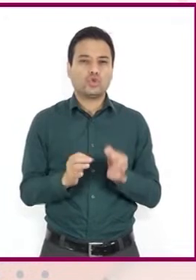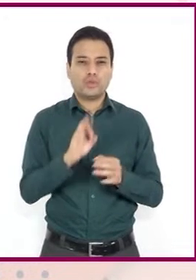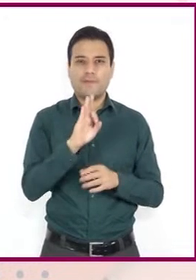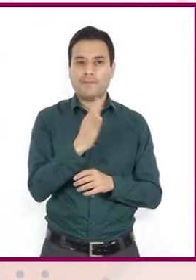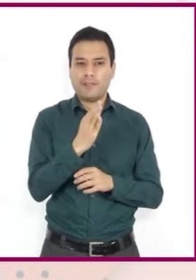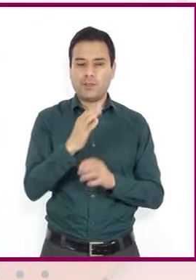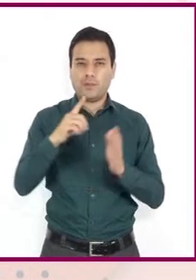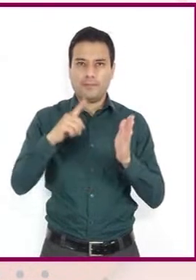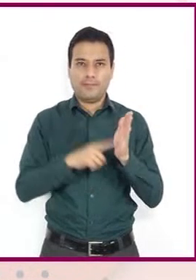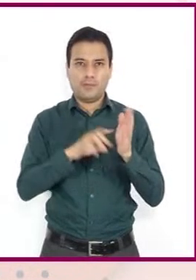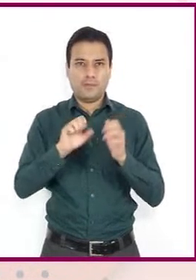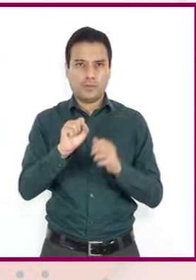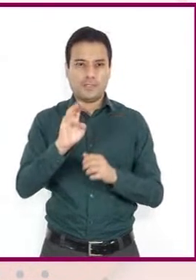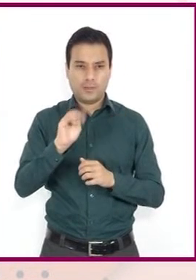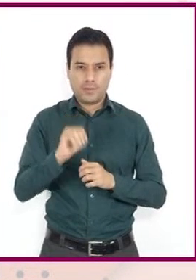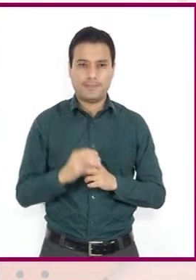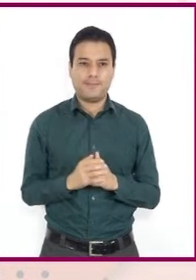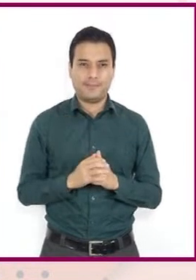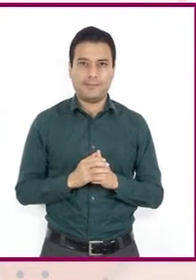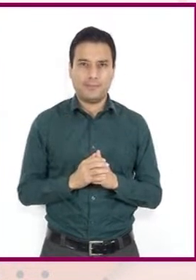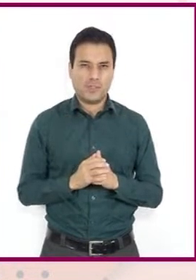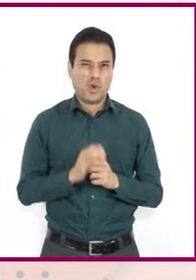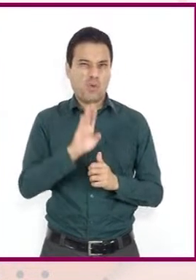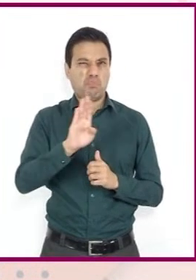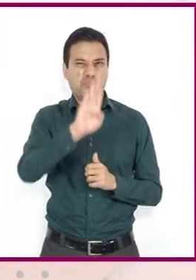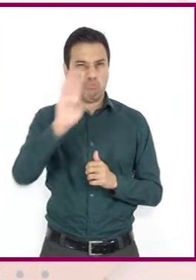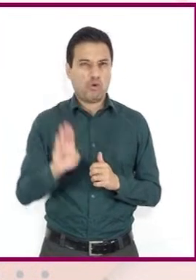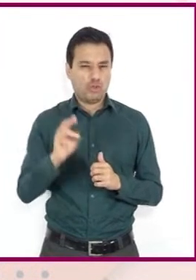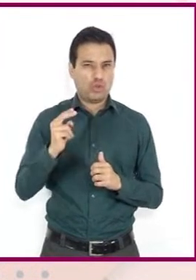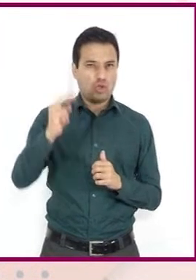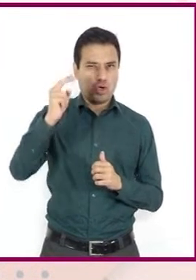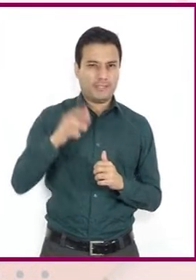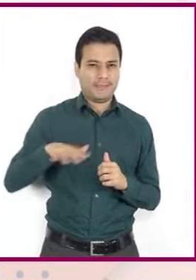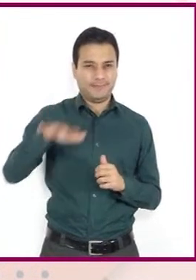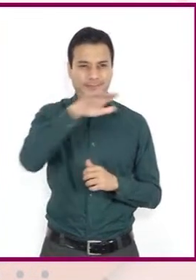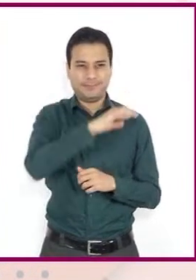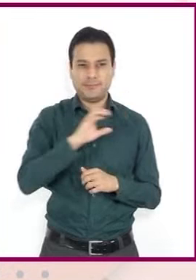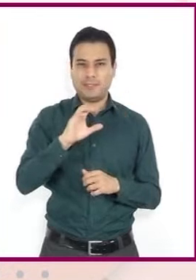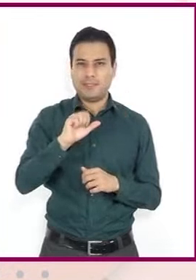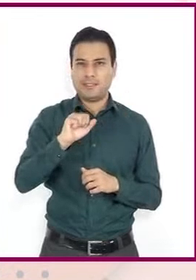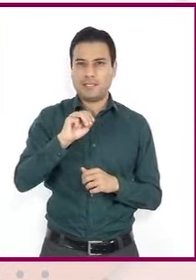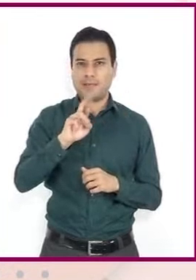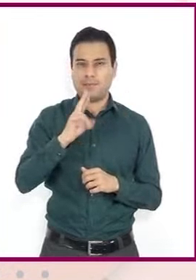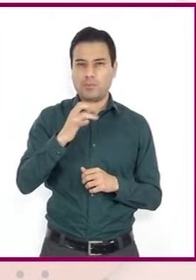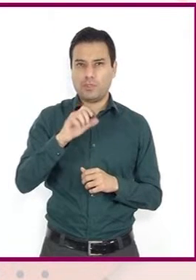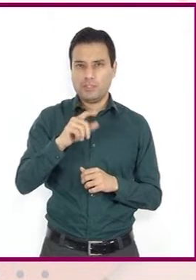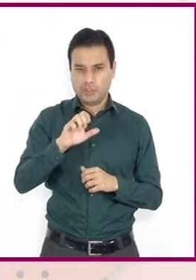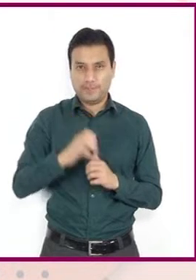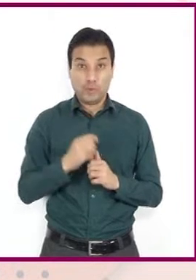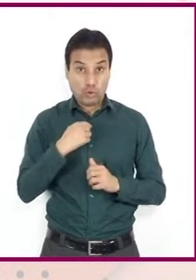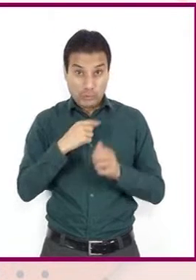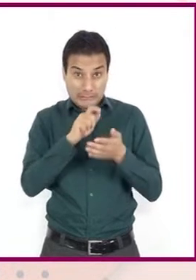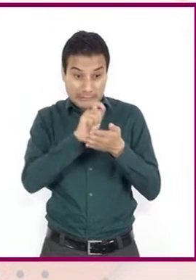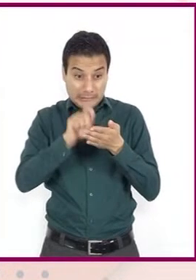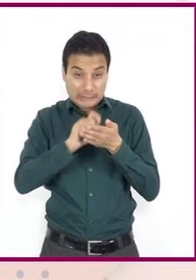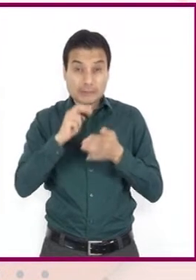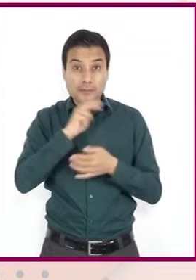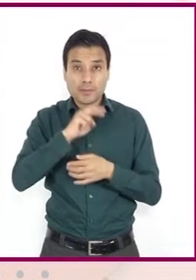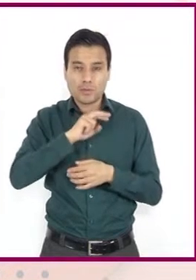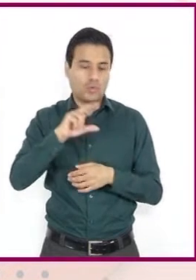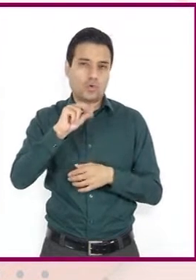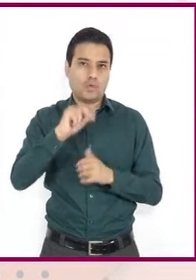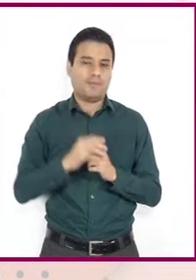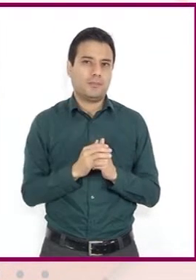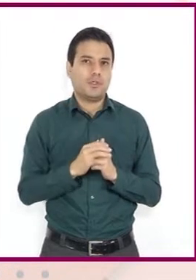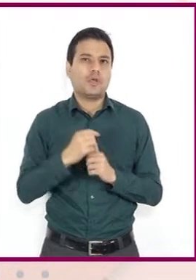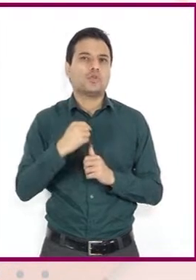de 1969, al norte de Boston, en Cambridge. No lo escribí inmediatamente porque mi primer